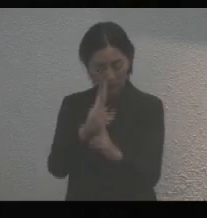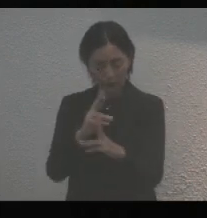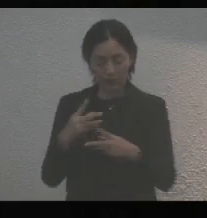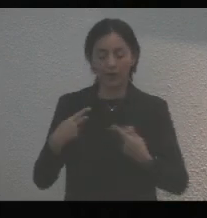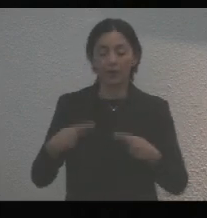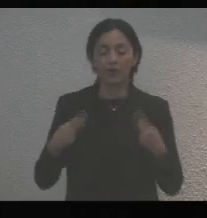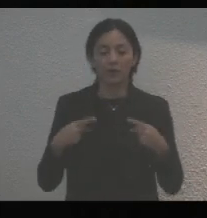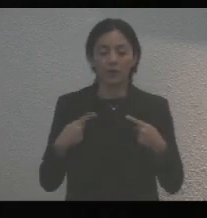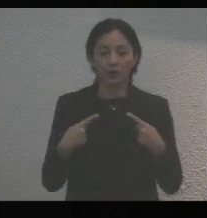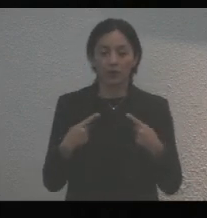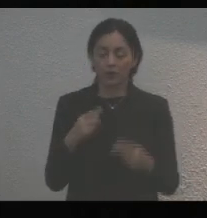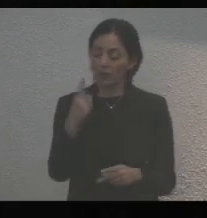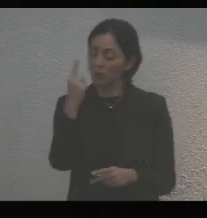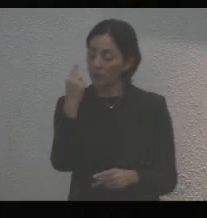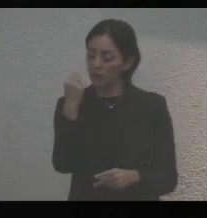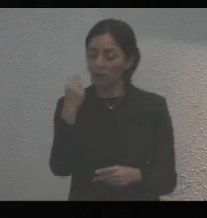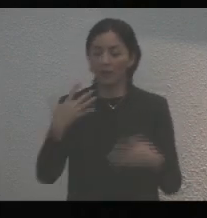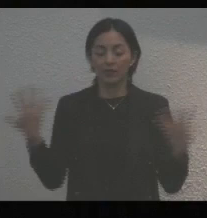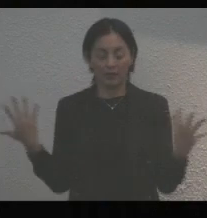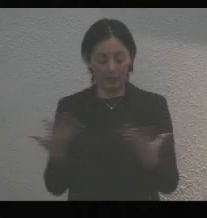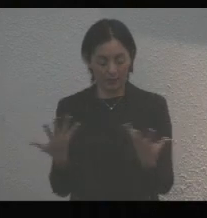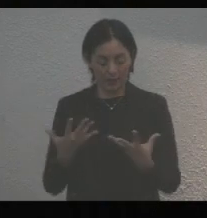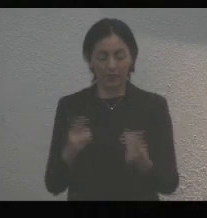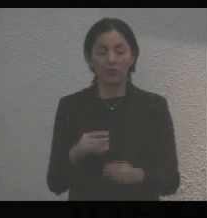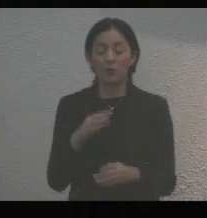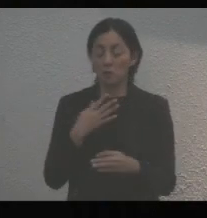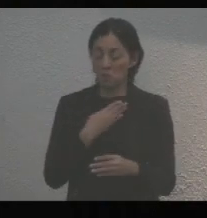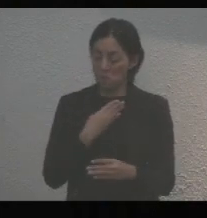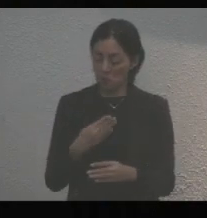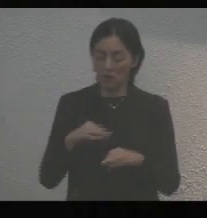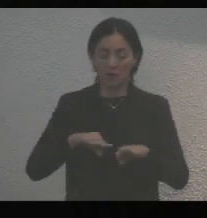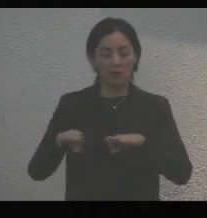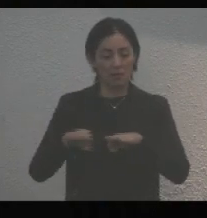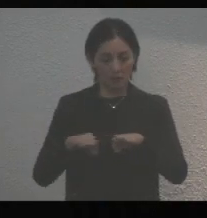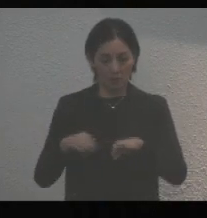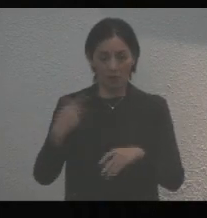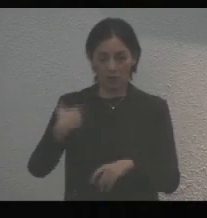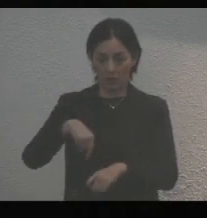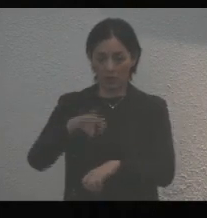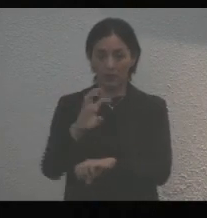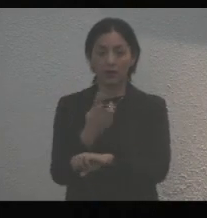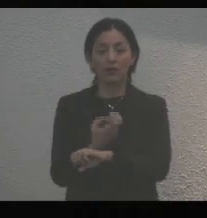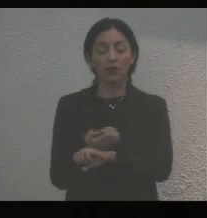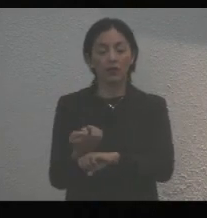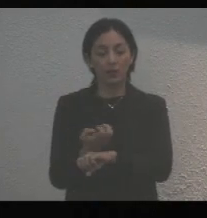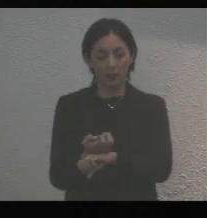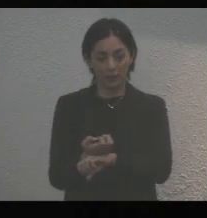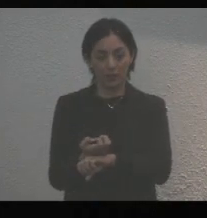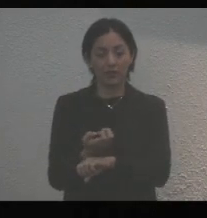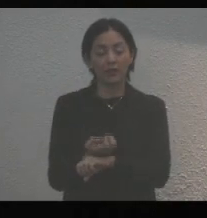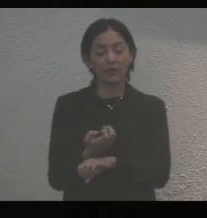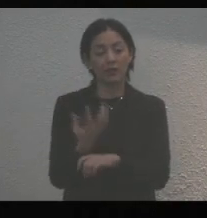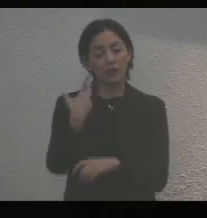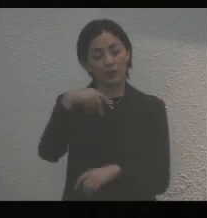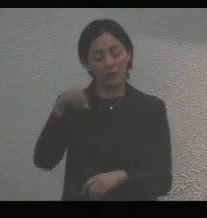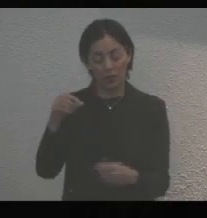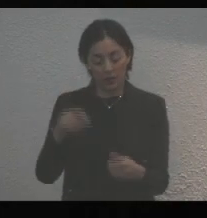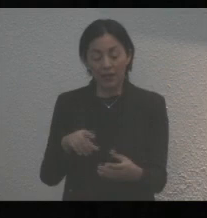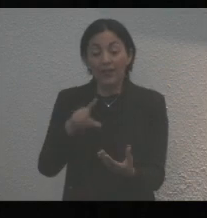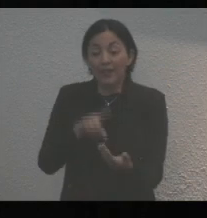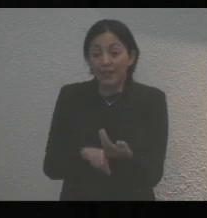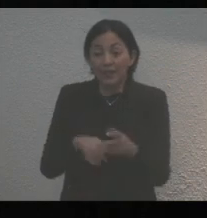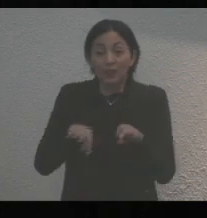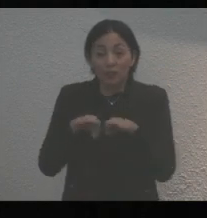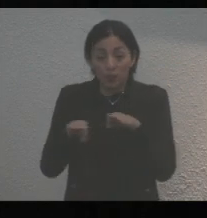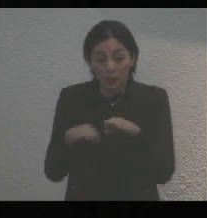policías estatales o municipales del Estado de Quintana Roo que hayan destacado dentro de la institución por